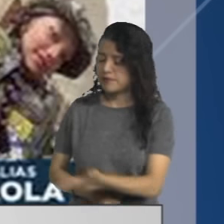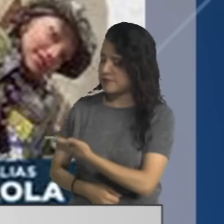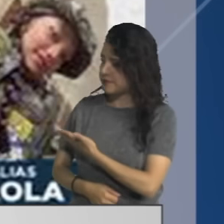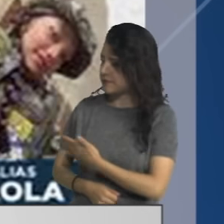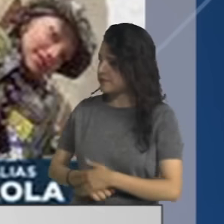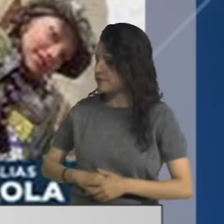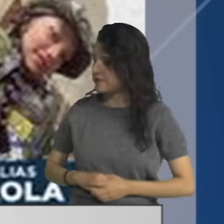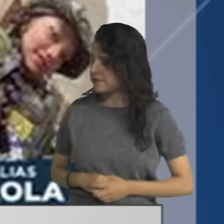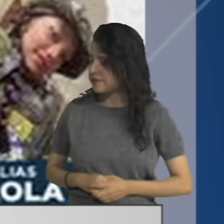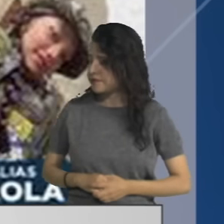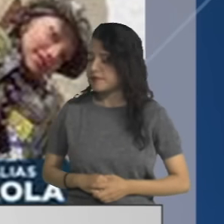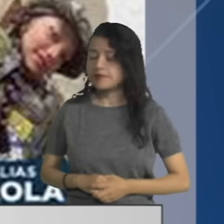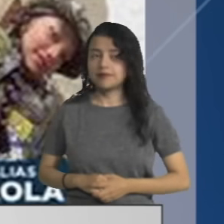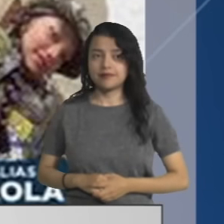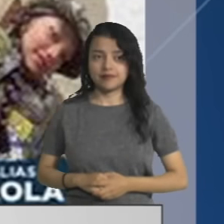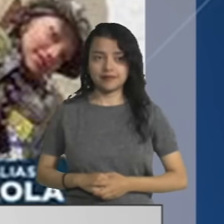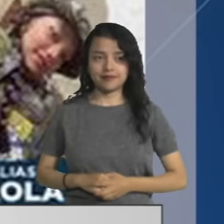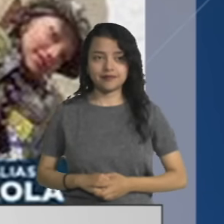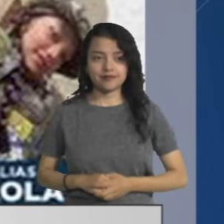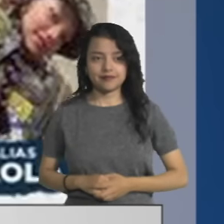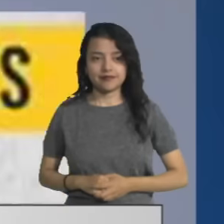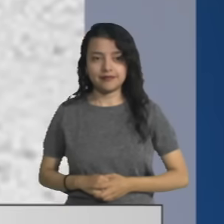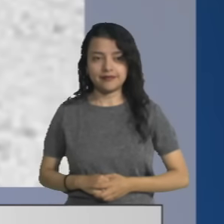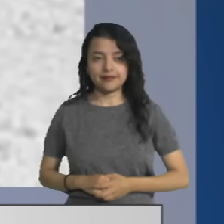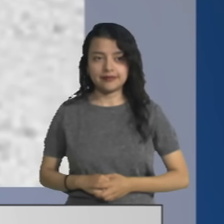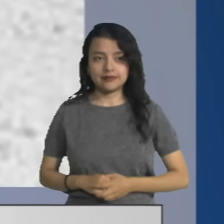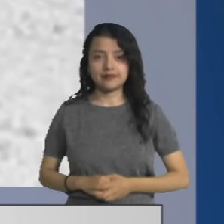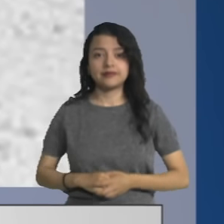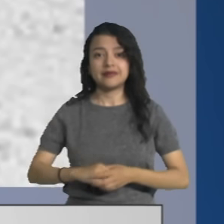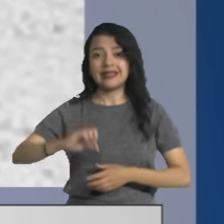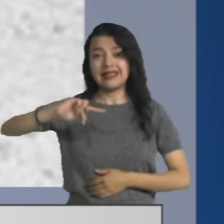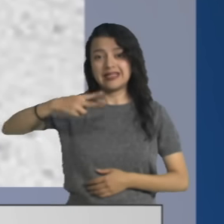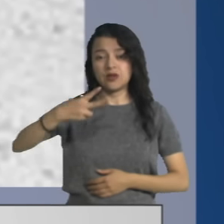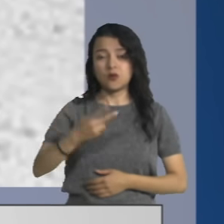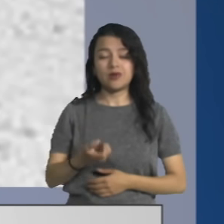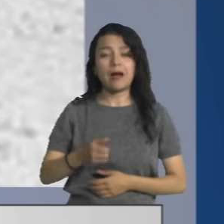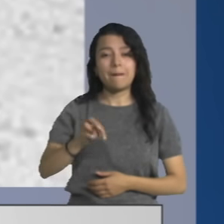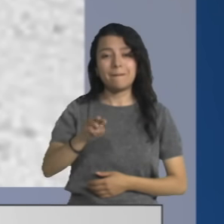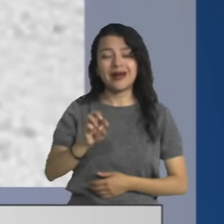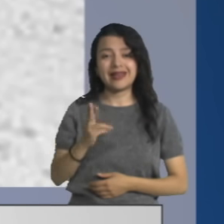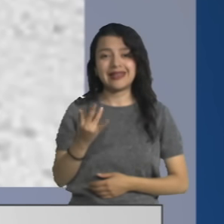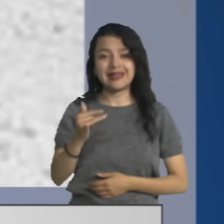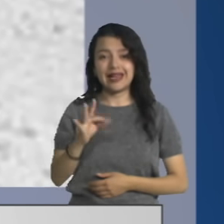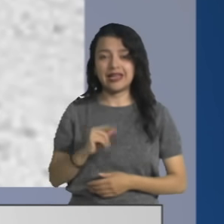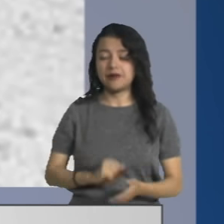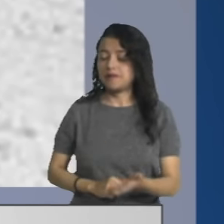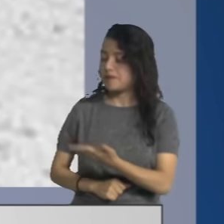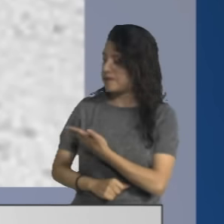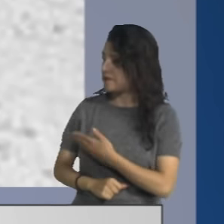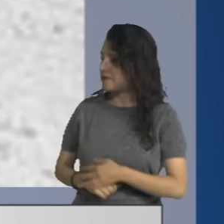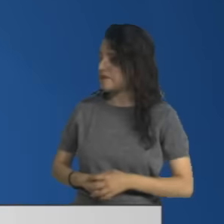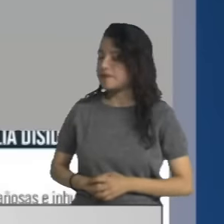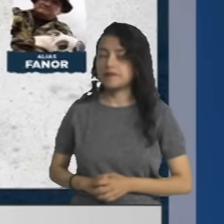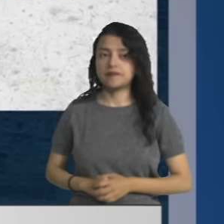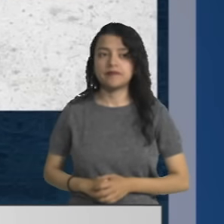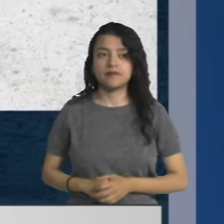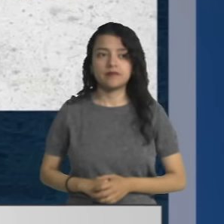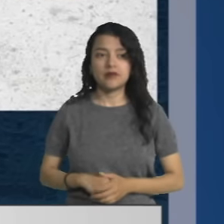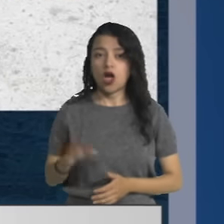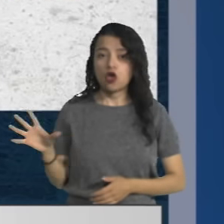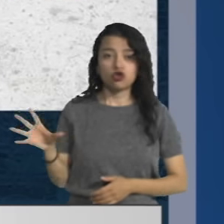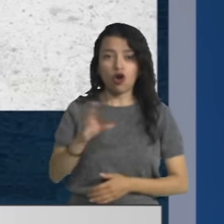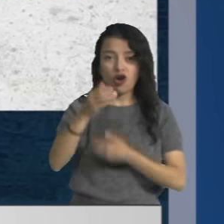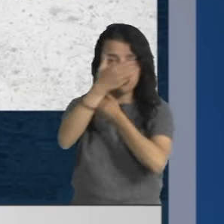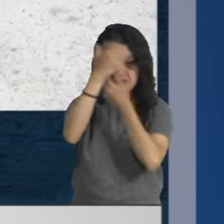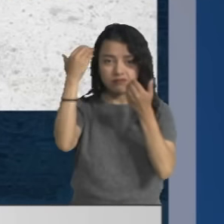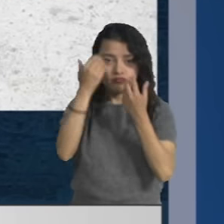alias Farley, alias Quique y alias Paola. De la segunda Marquetalia, Diomer Cortés, alias Indio y alias Fanor. Por esto se